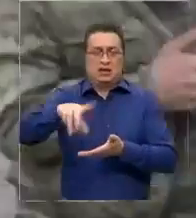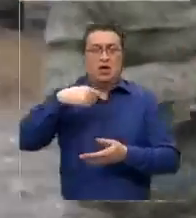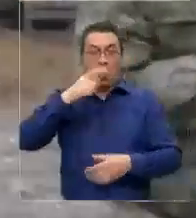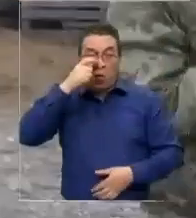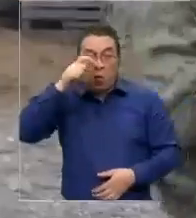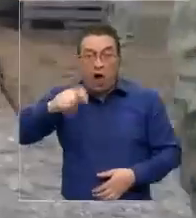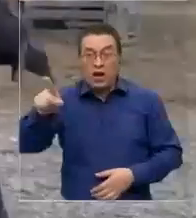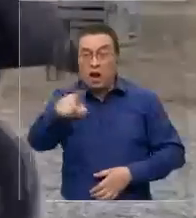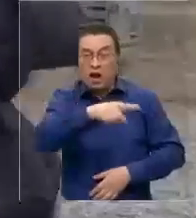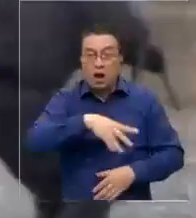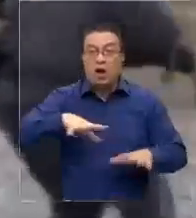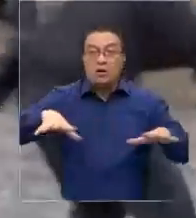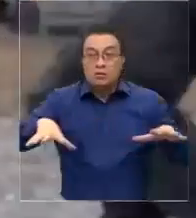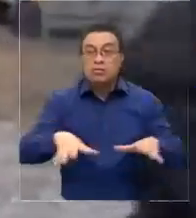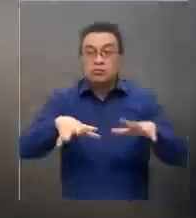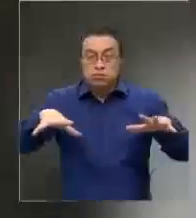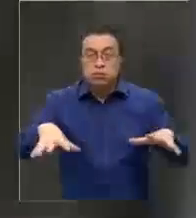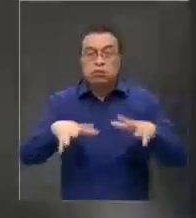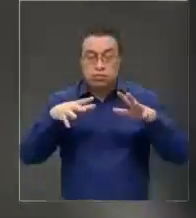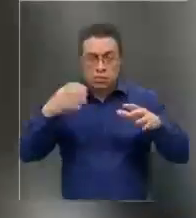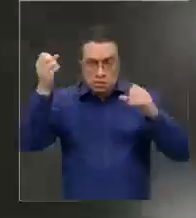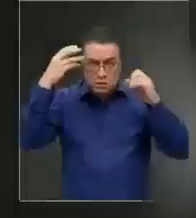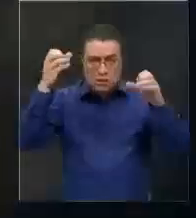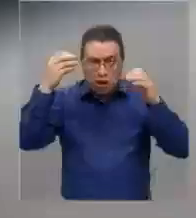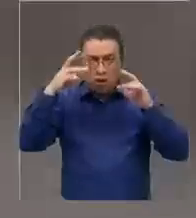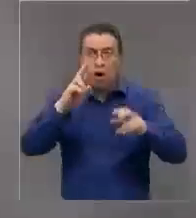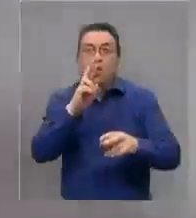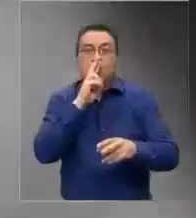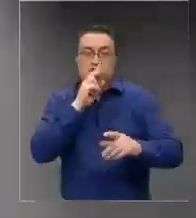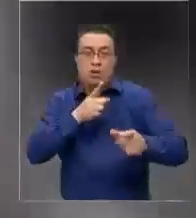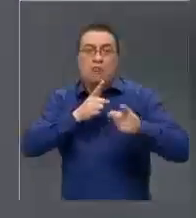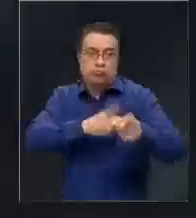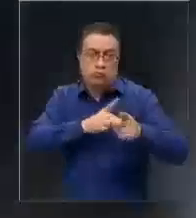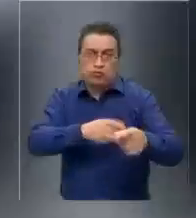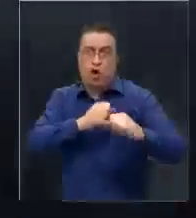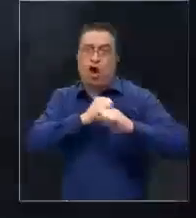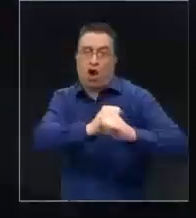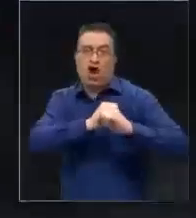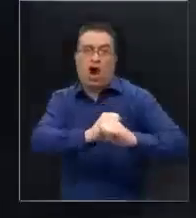como pueden, están enfrentando a las tropas rusas durante los ataques.